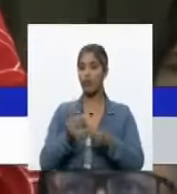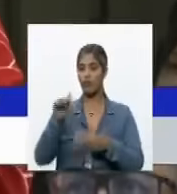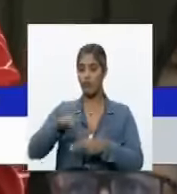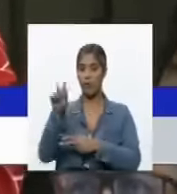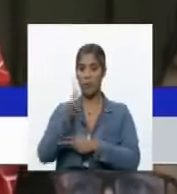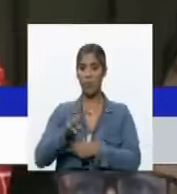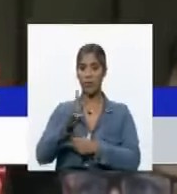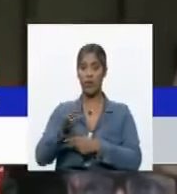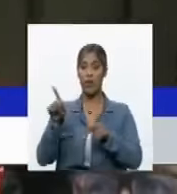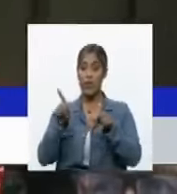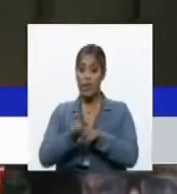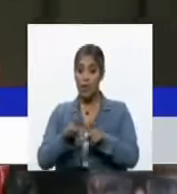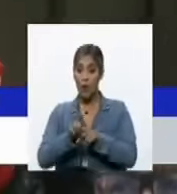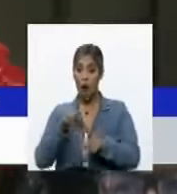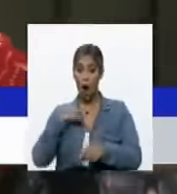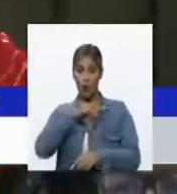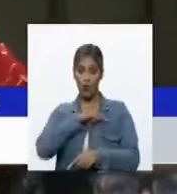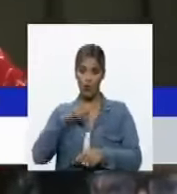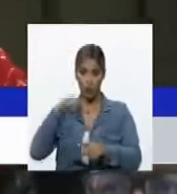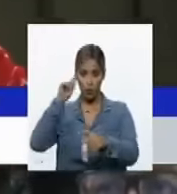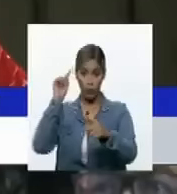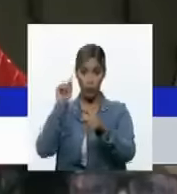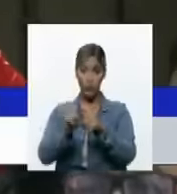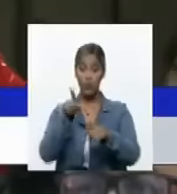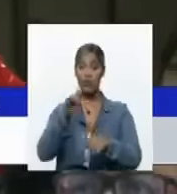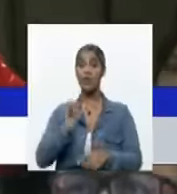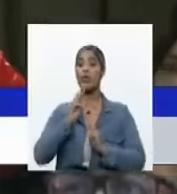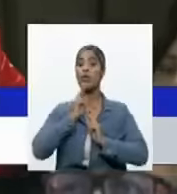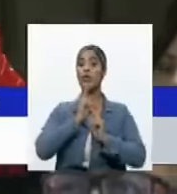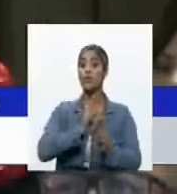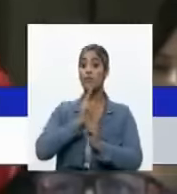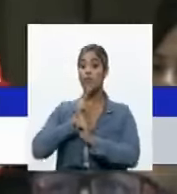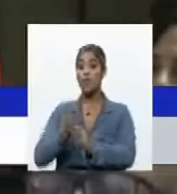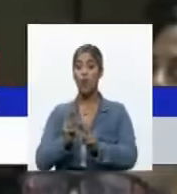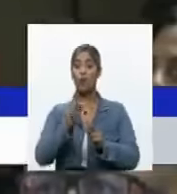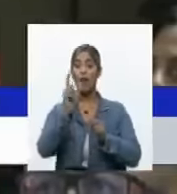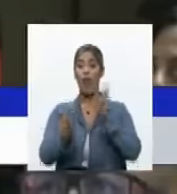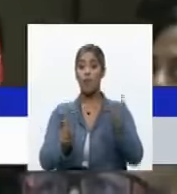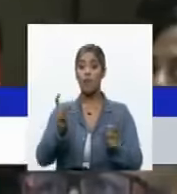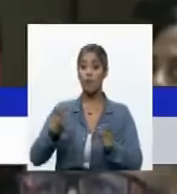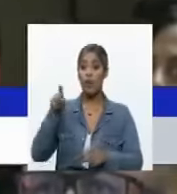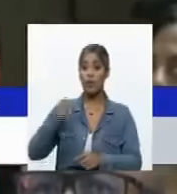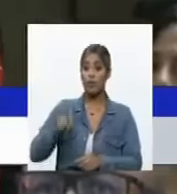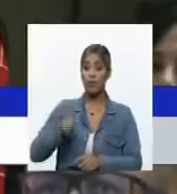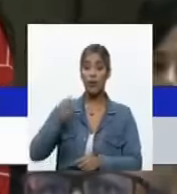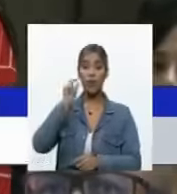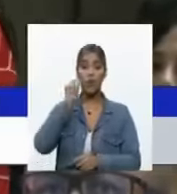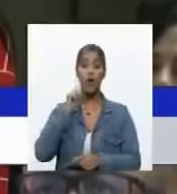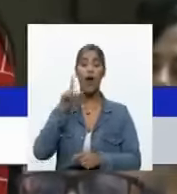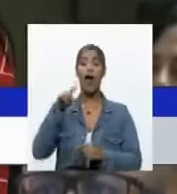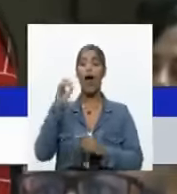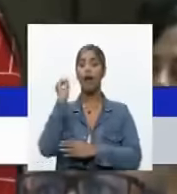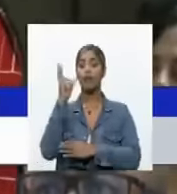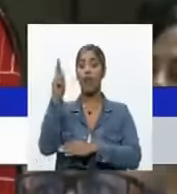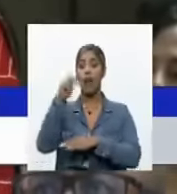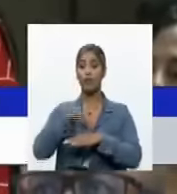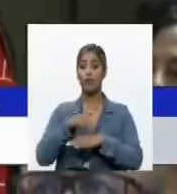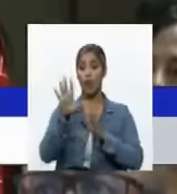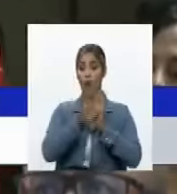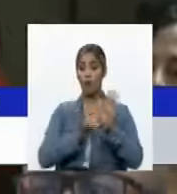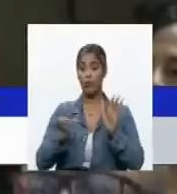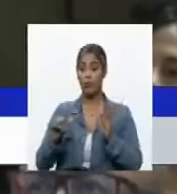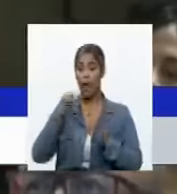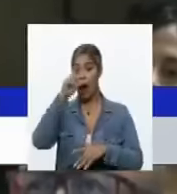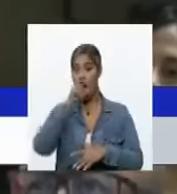el caminar nuestro y respondiendo a esas necesidades que nuestro pueblo clamaba, la Asamblea Nacional Constituyente